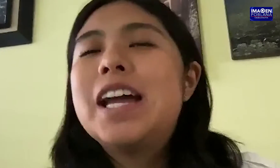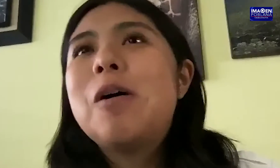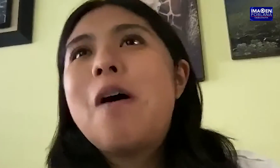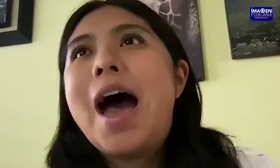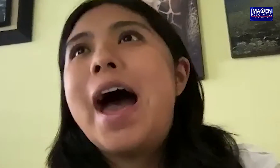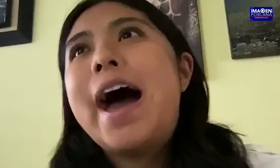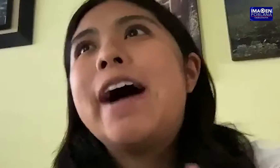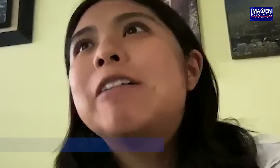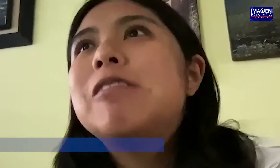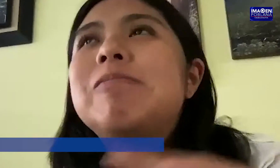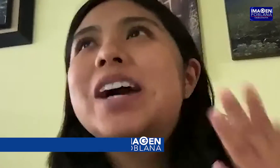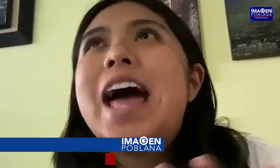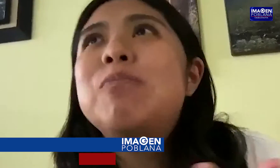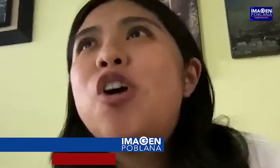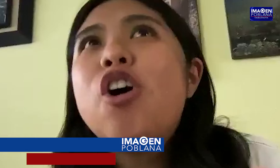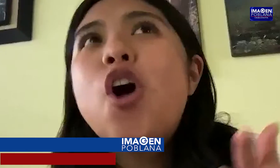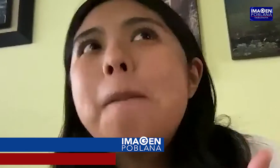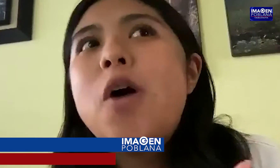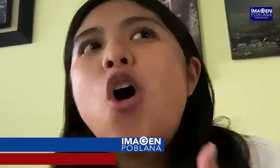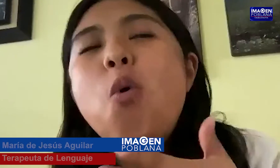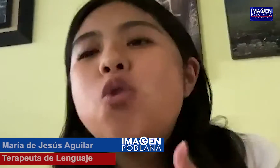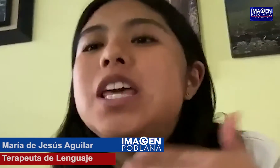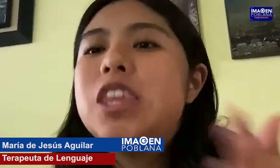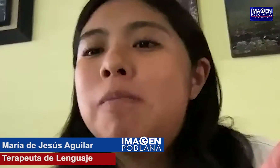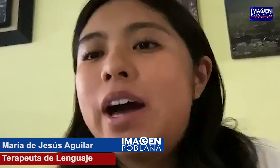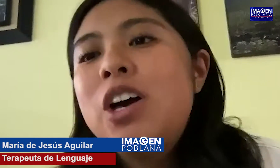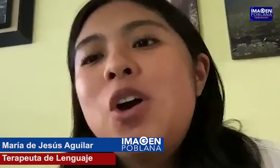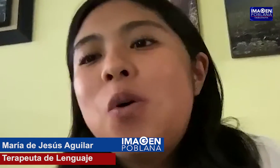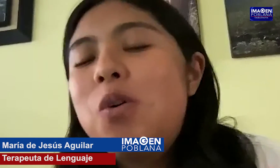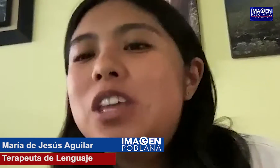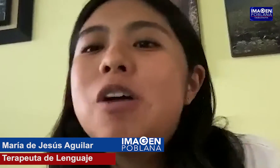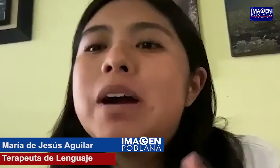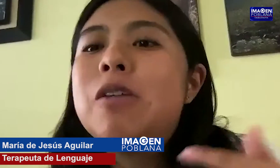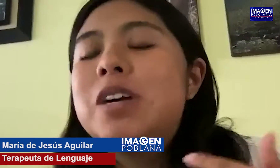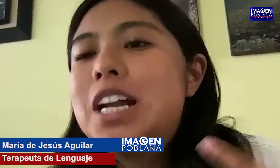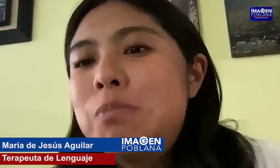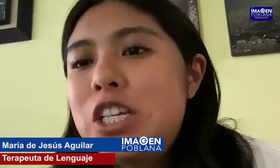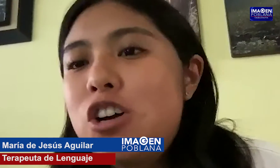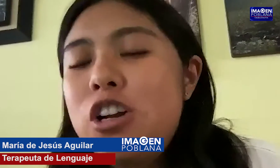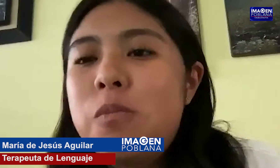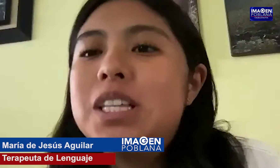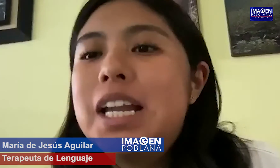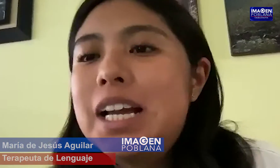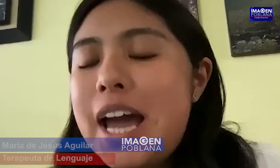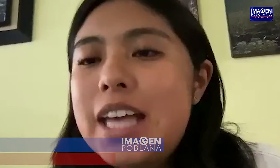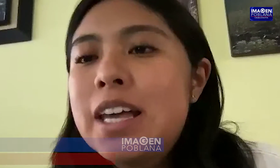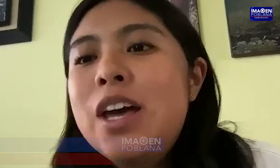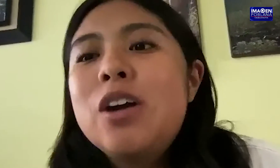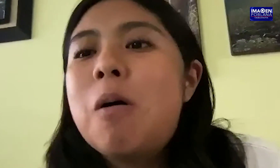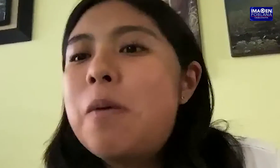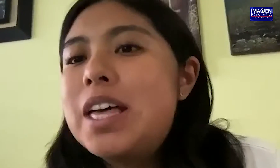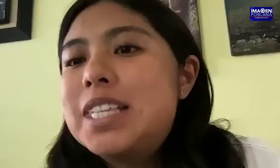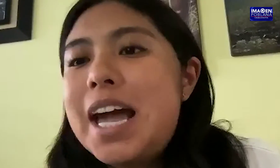entenderlo a gran modo como un idioma, un idioma como es el español, como es el inglés,